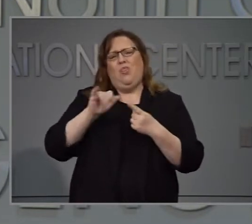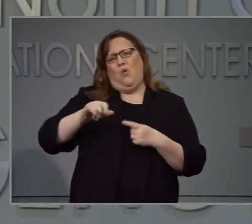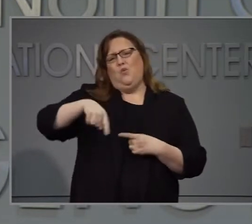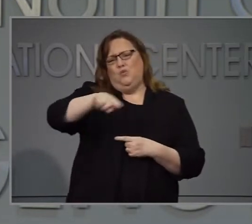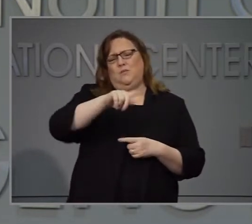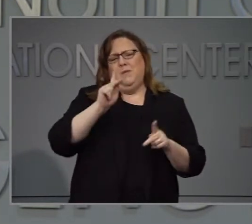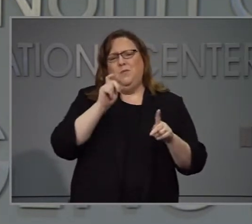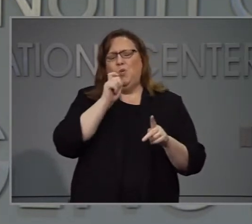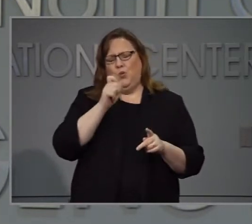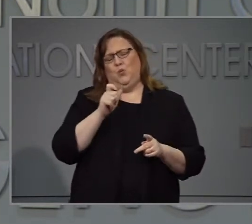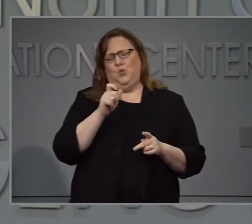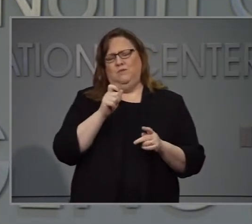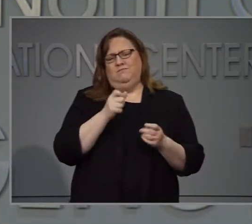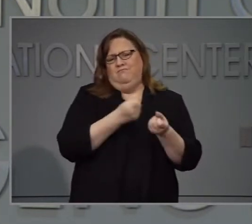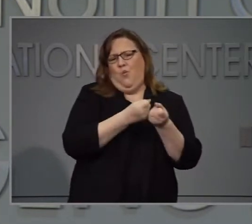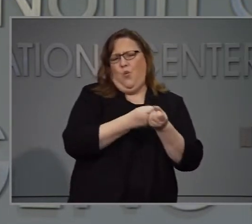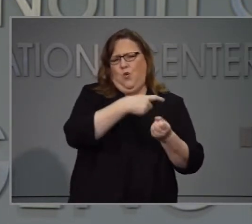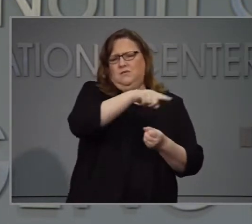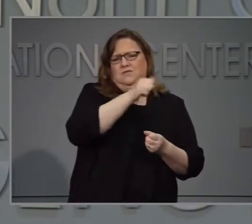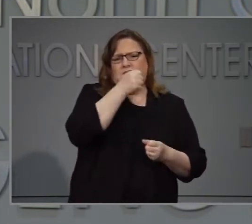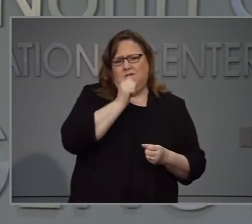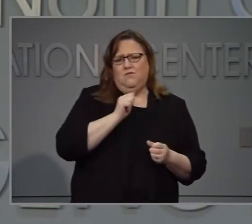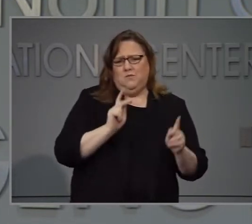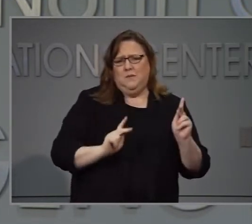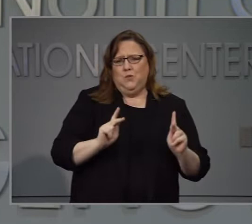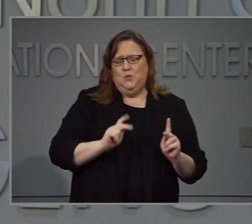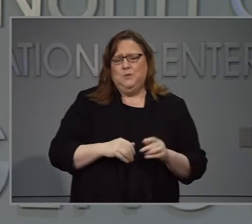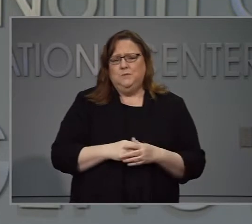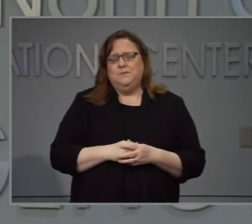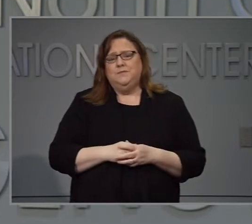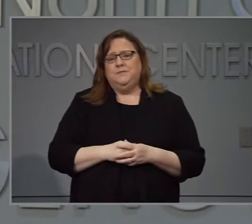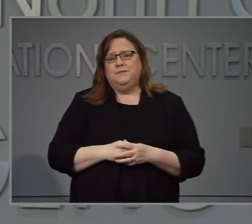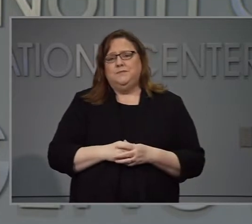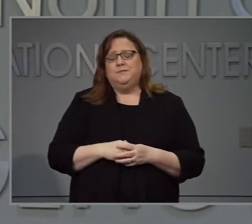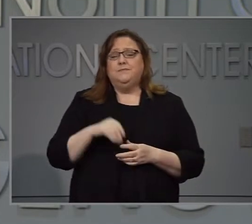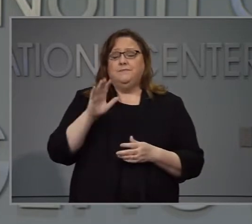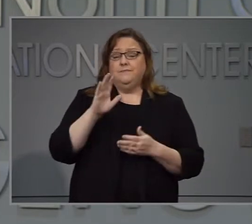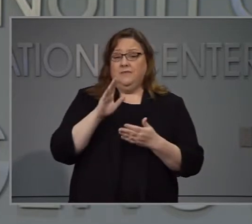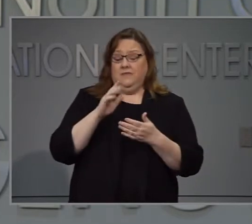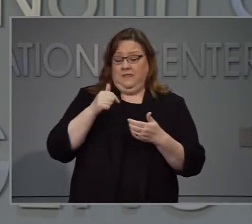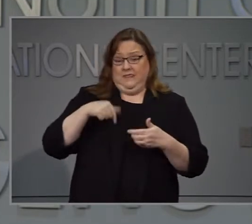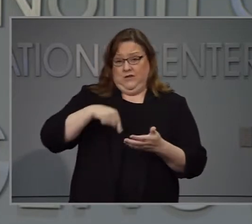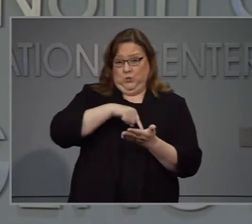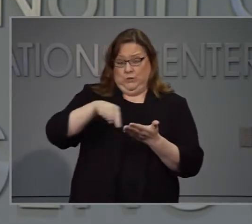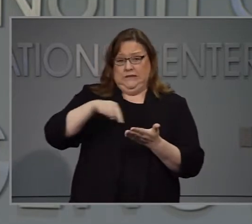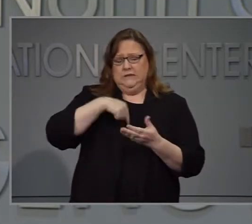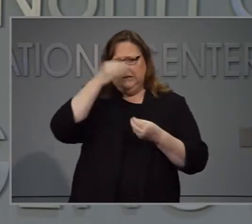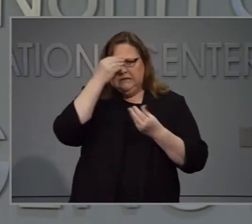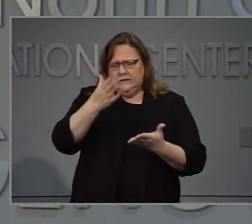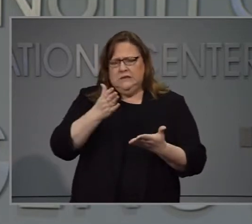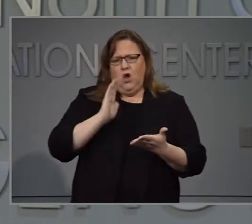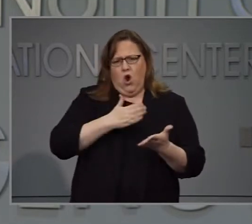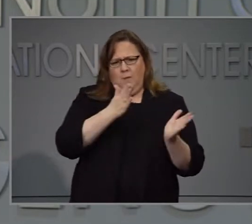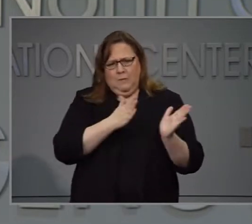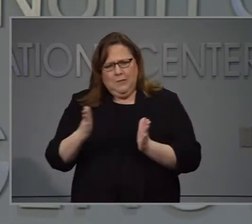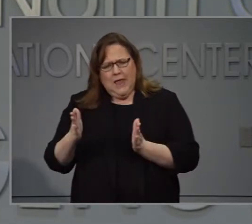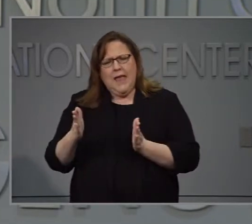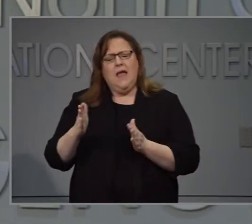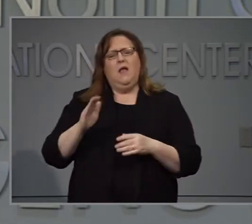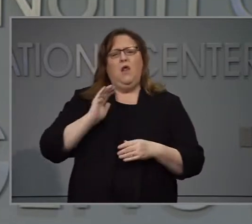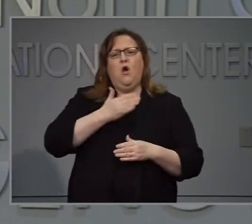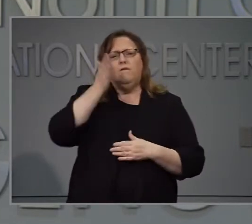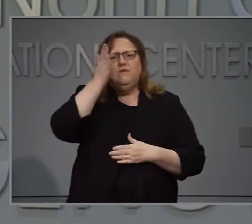anteriormente esta semana le expliqué la trayectoria acerca del nuevo normal dependiendo de las